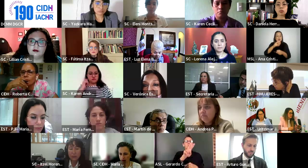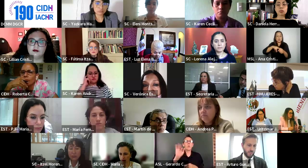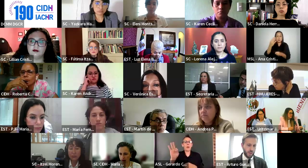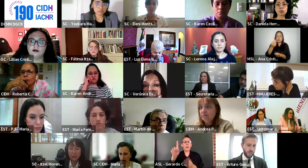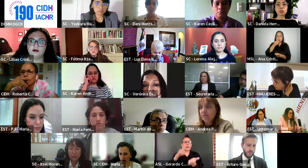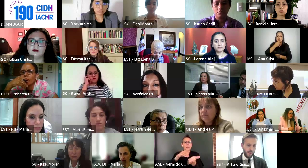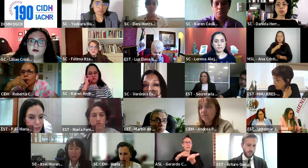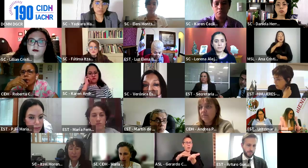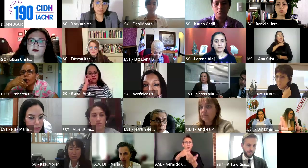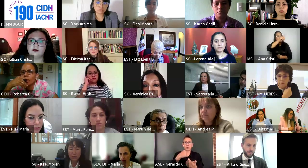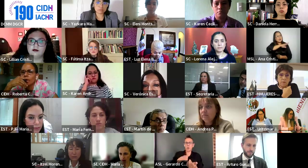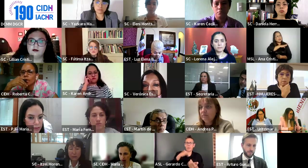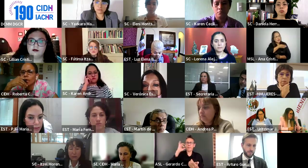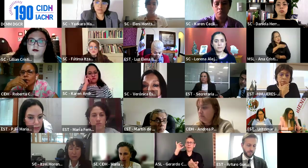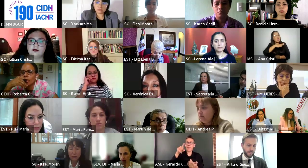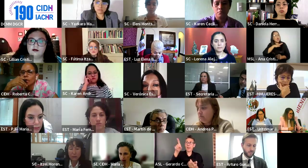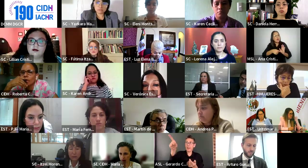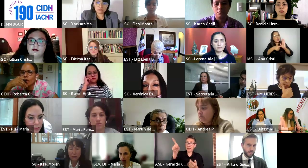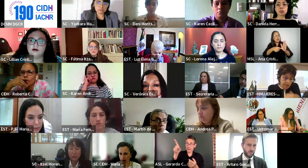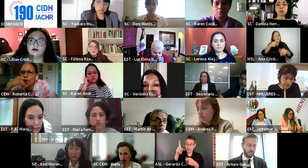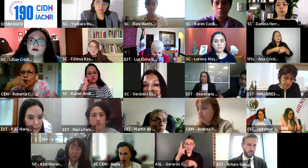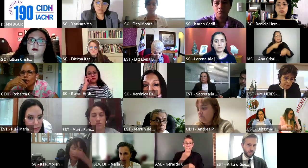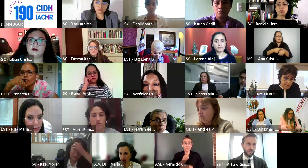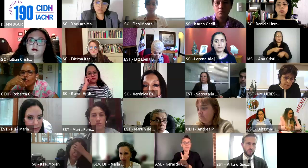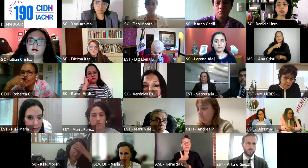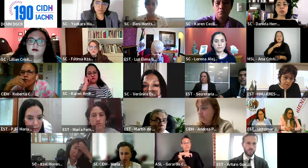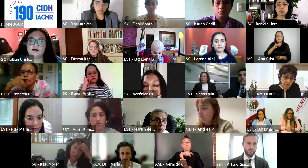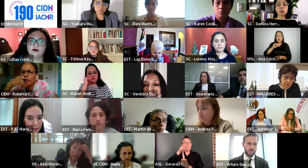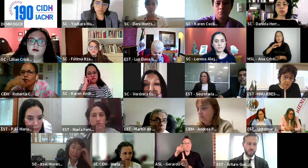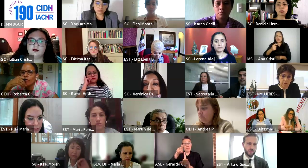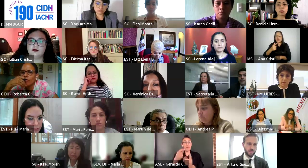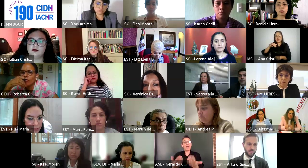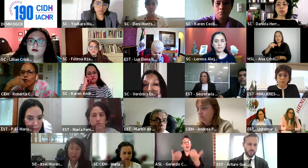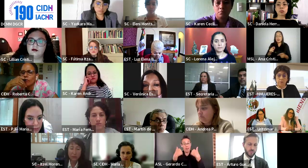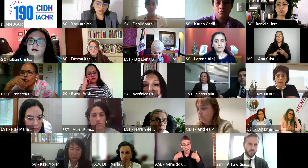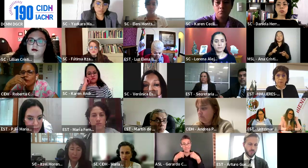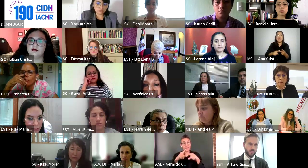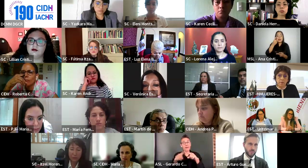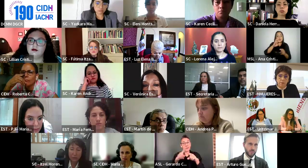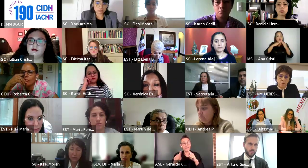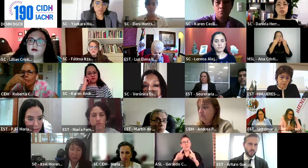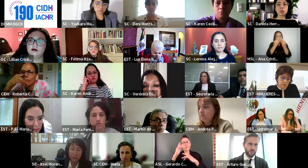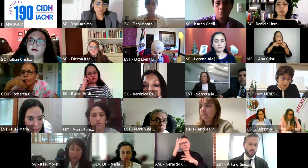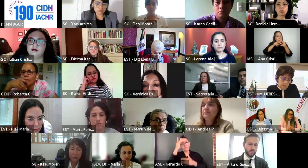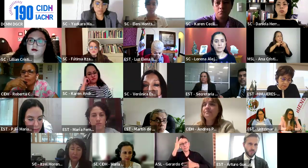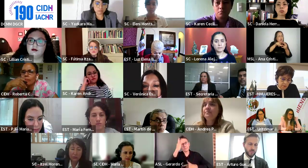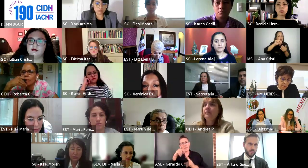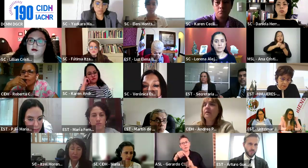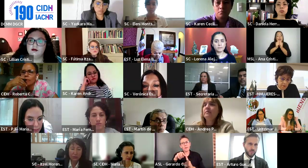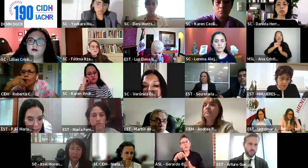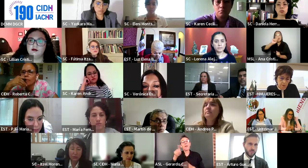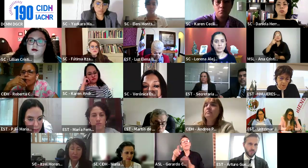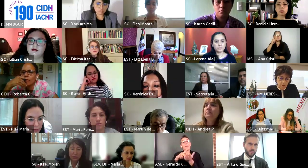que en España estaban evidenciando que la fibromialgia y encefalomielitis miálgica son un genocidio. No es genocidio, es feminicidio,